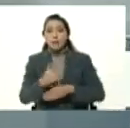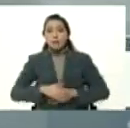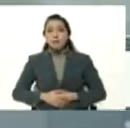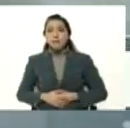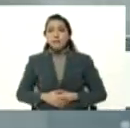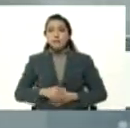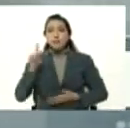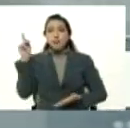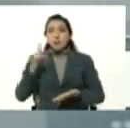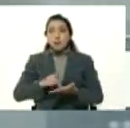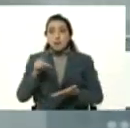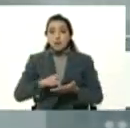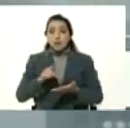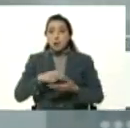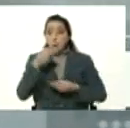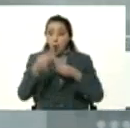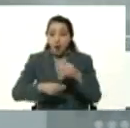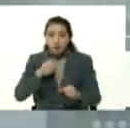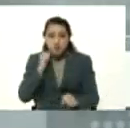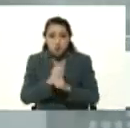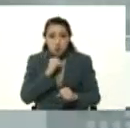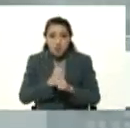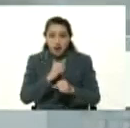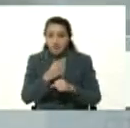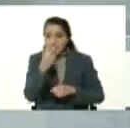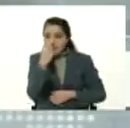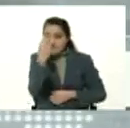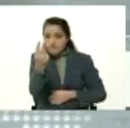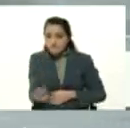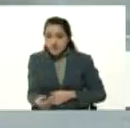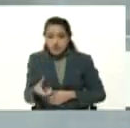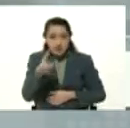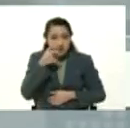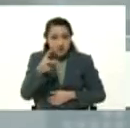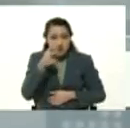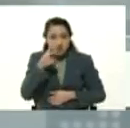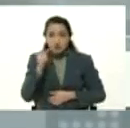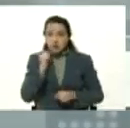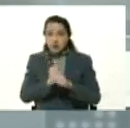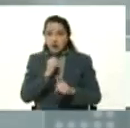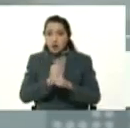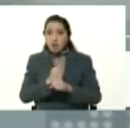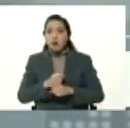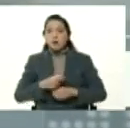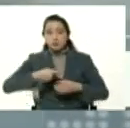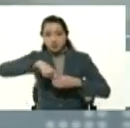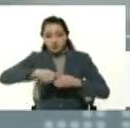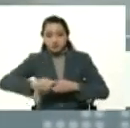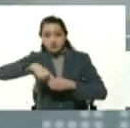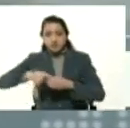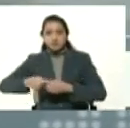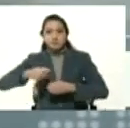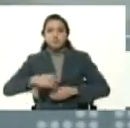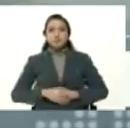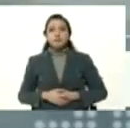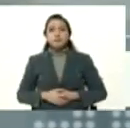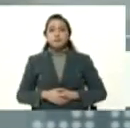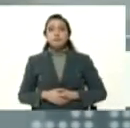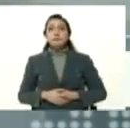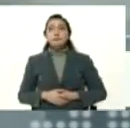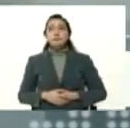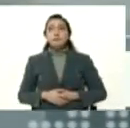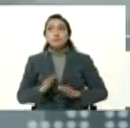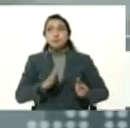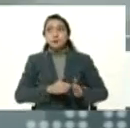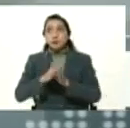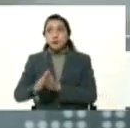encuentra precisamente en jornada de visita de trabajo en Diablitos Underwood. Está al lado de